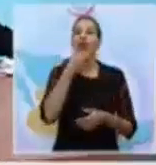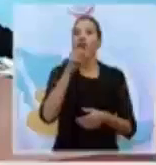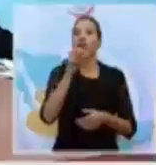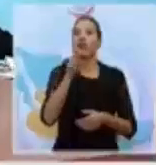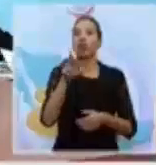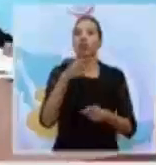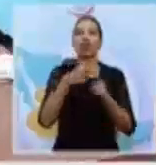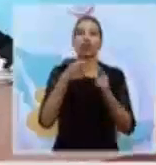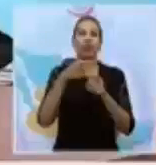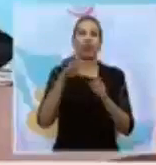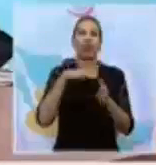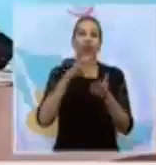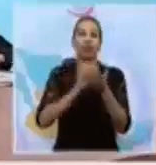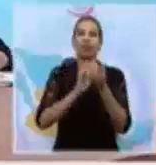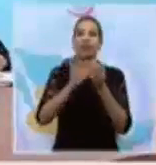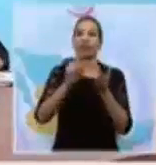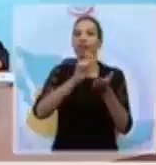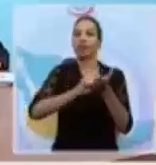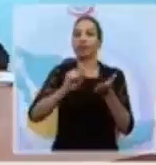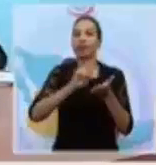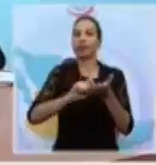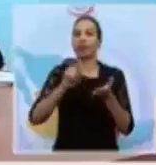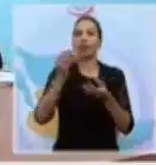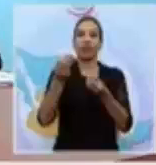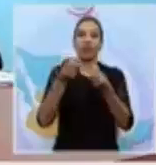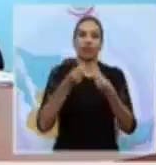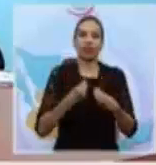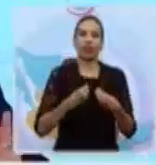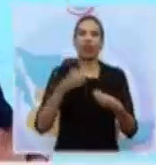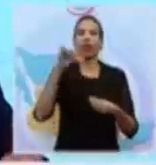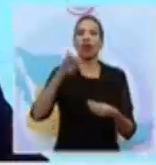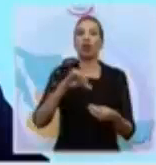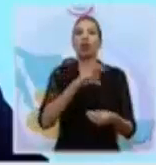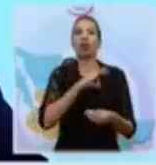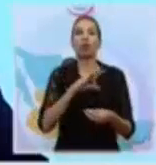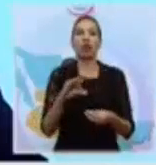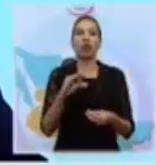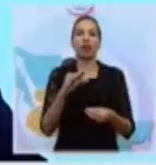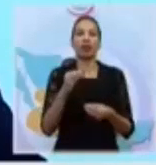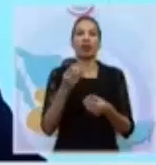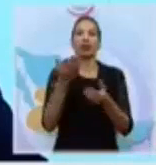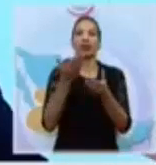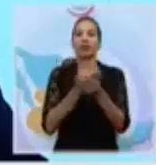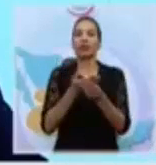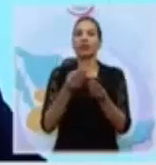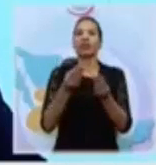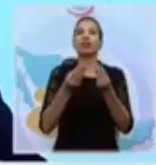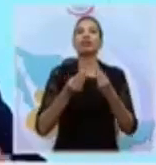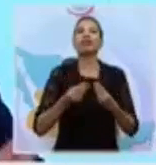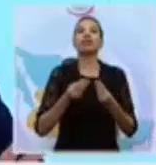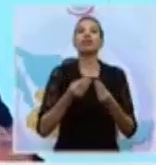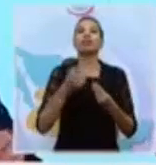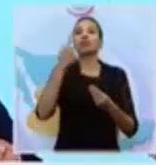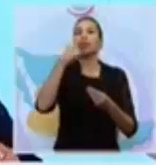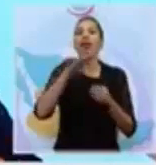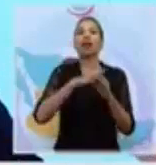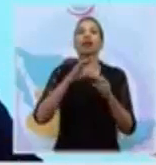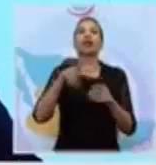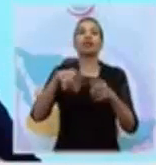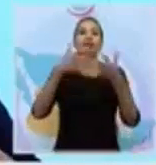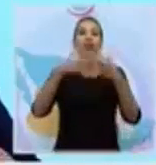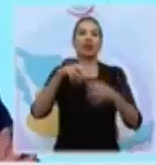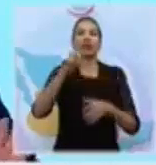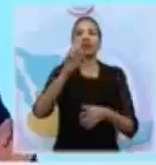que estas notas que hoy nos trae nos las pueda dejar en la Comisión de